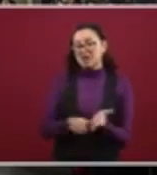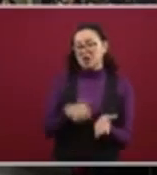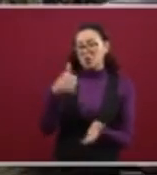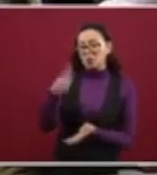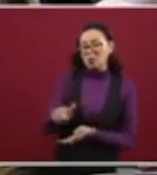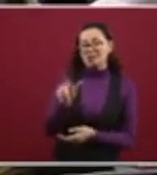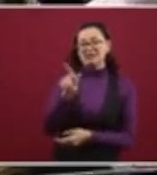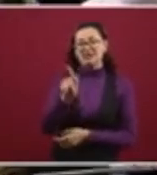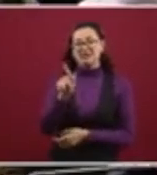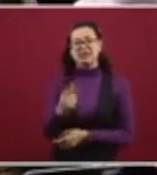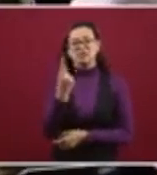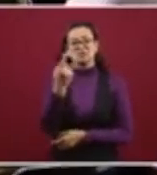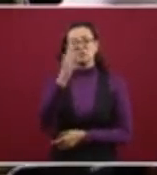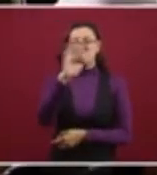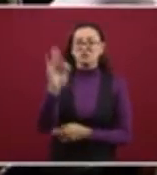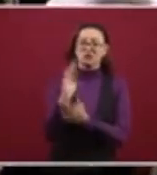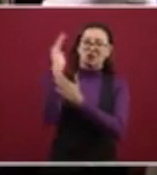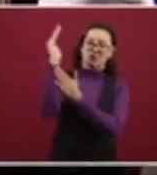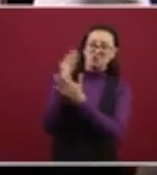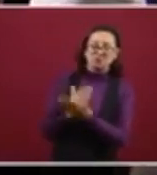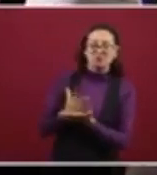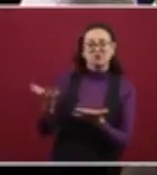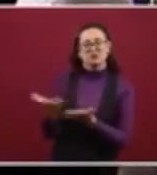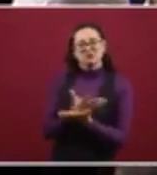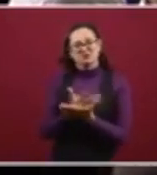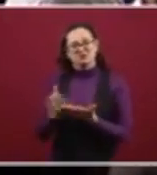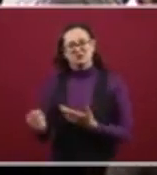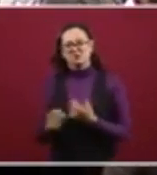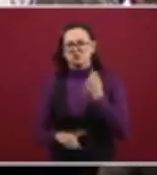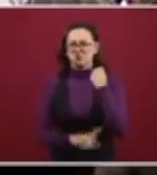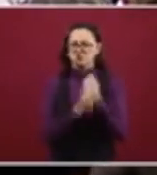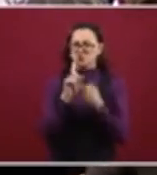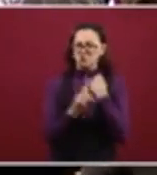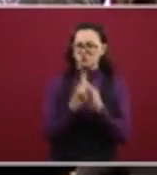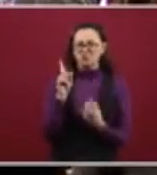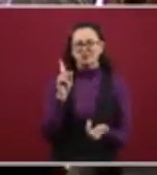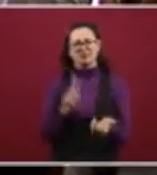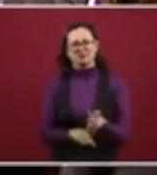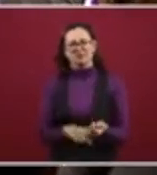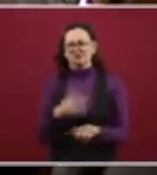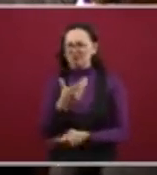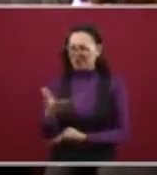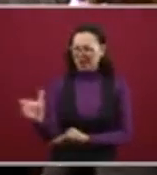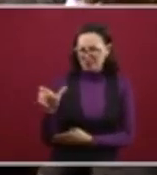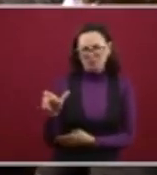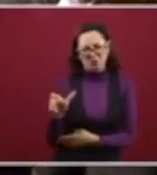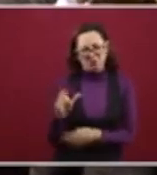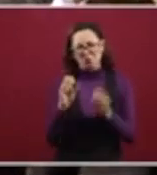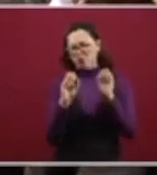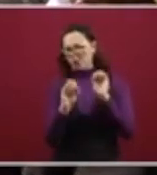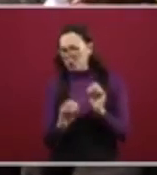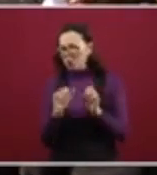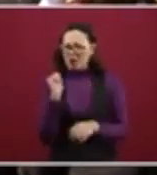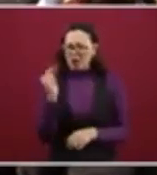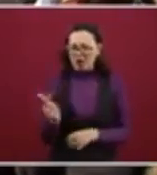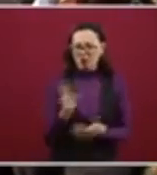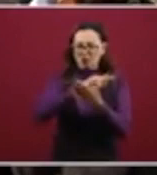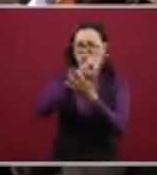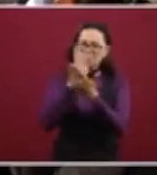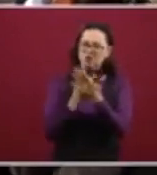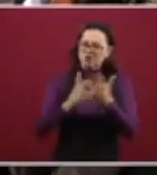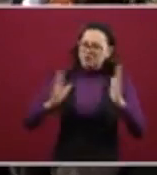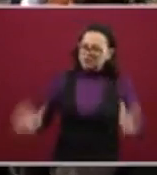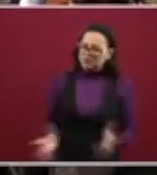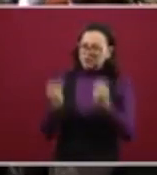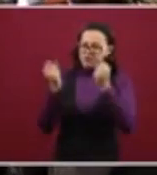71% en lo que va del año. ¿Esto se debe a algún problema en los productores? Y si es así, ¿ustedes tienen algún programa para rescatarlo,